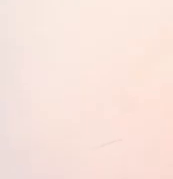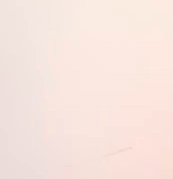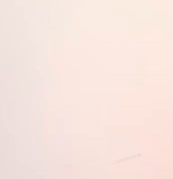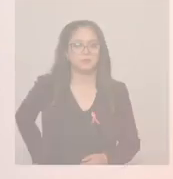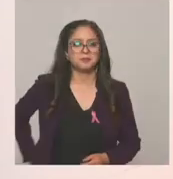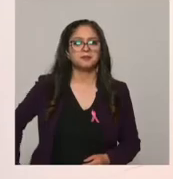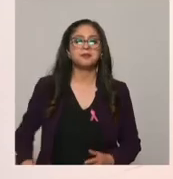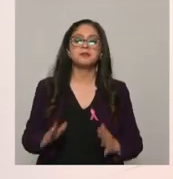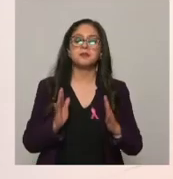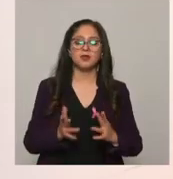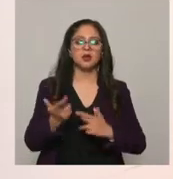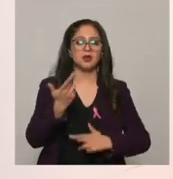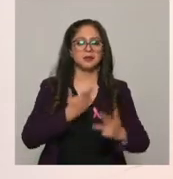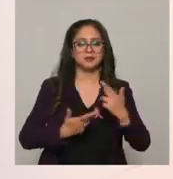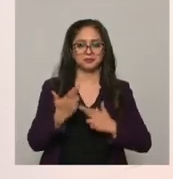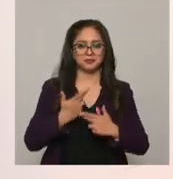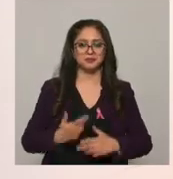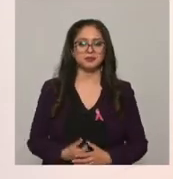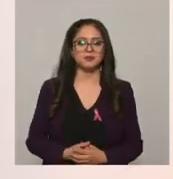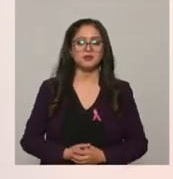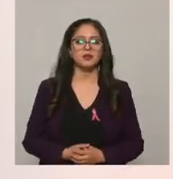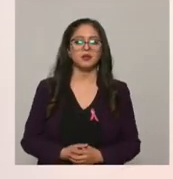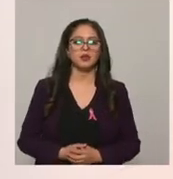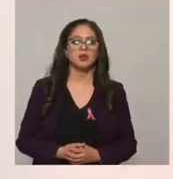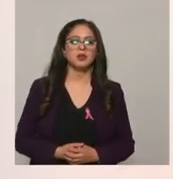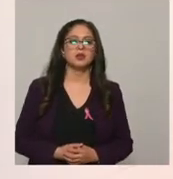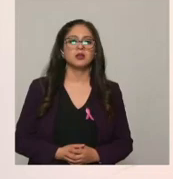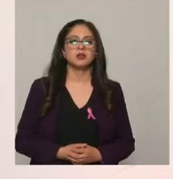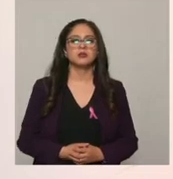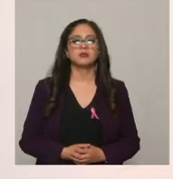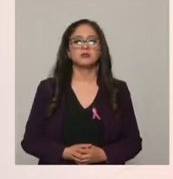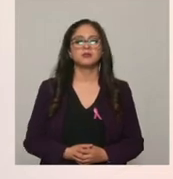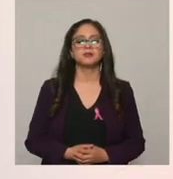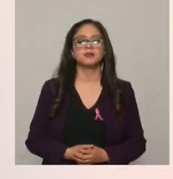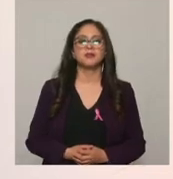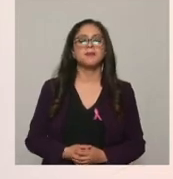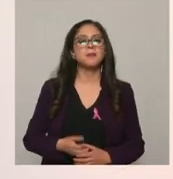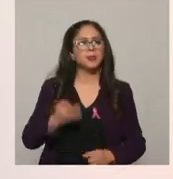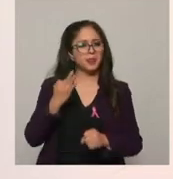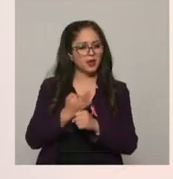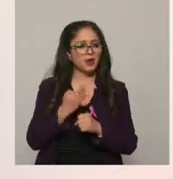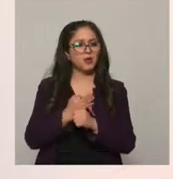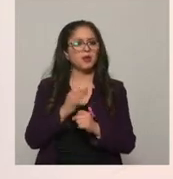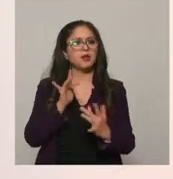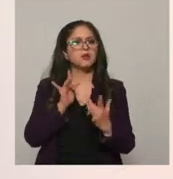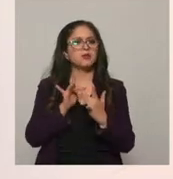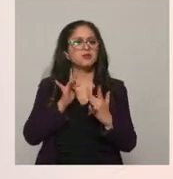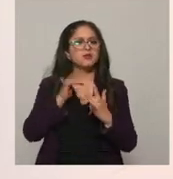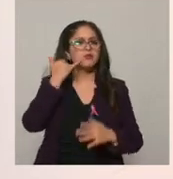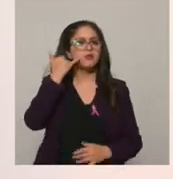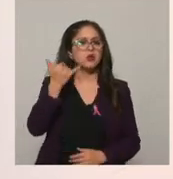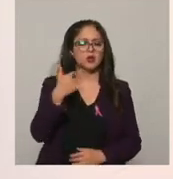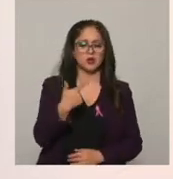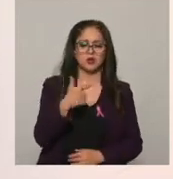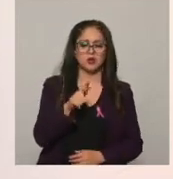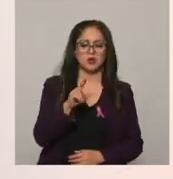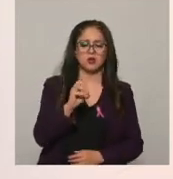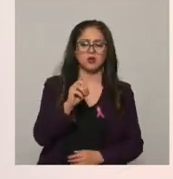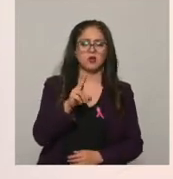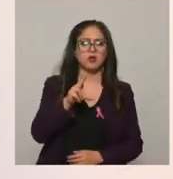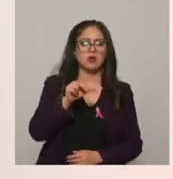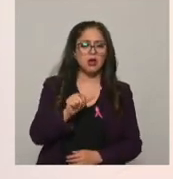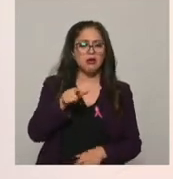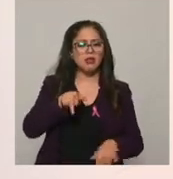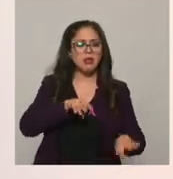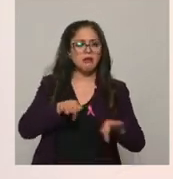Ya estamos de vuelta en Agenda y Contexto y mire usted, tenemos ahora una vía telefónica con Gloria Davenport, periodista